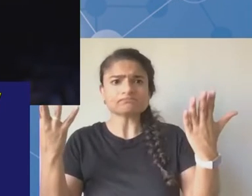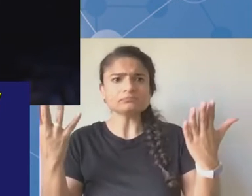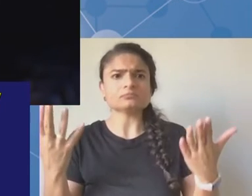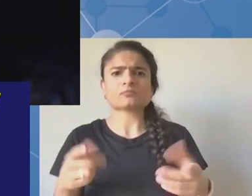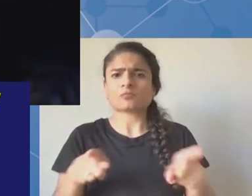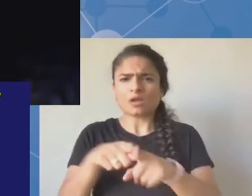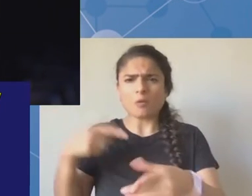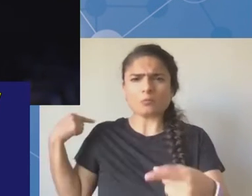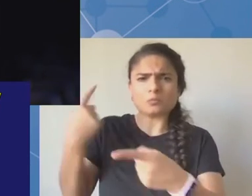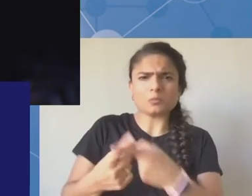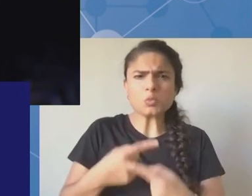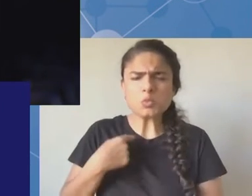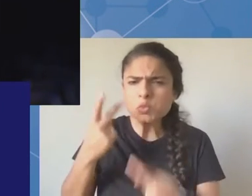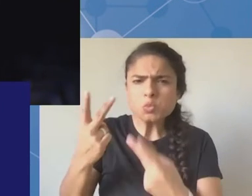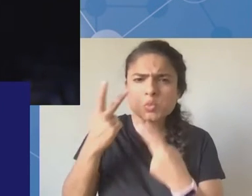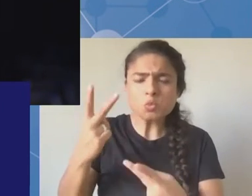lamentable.